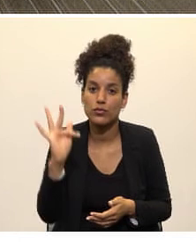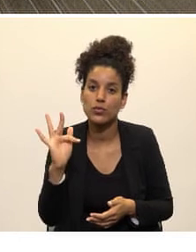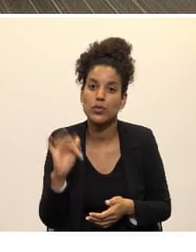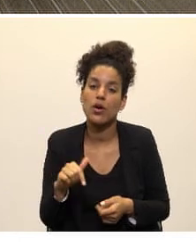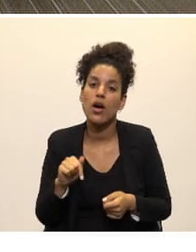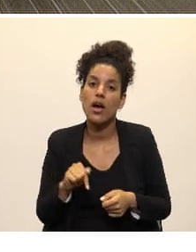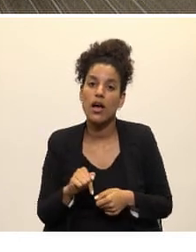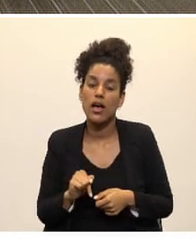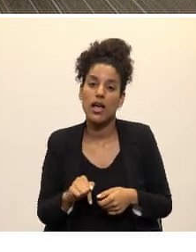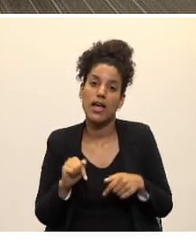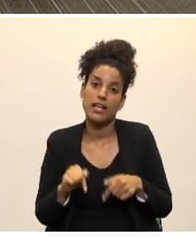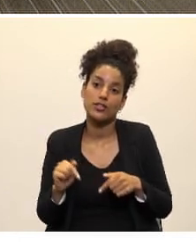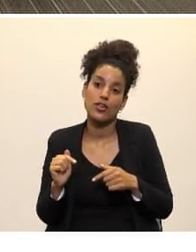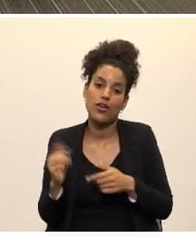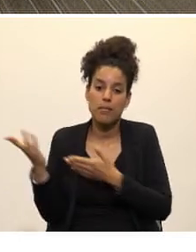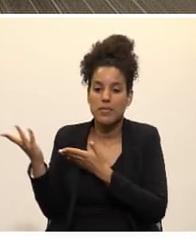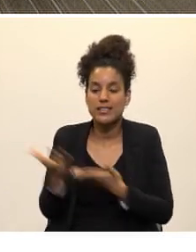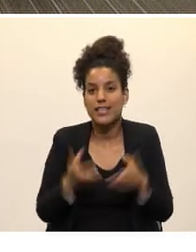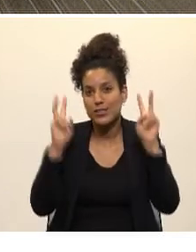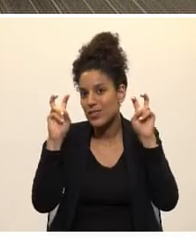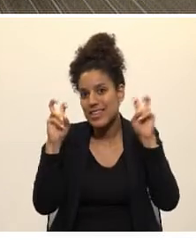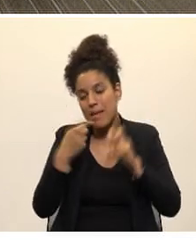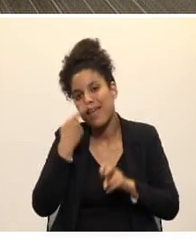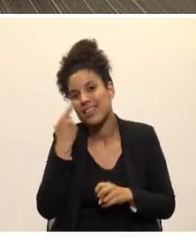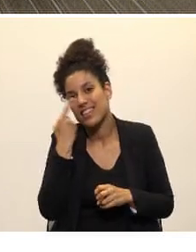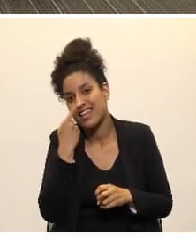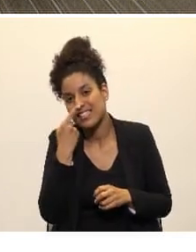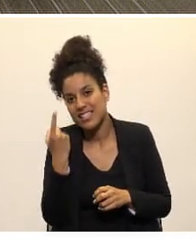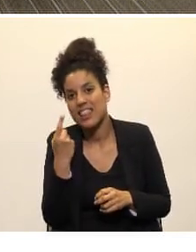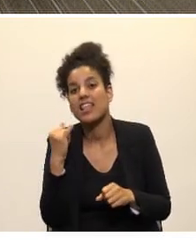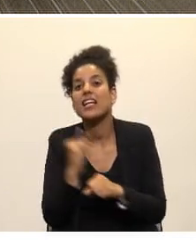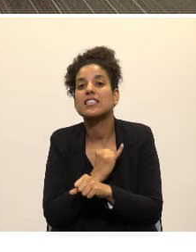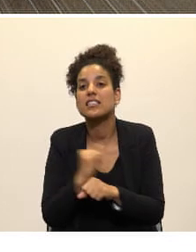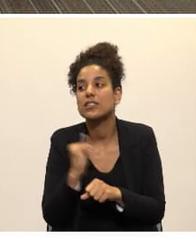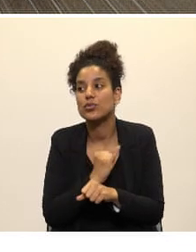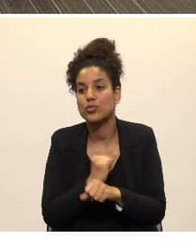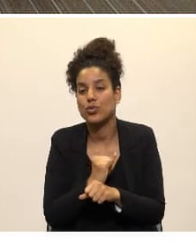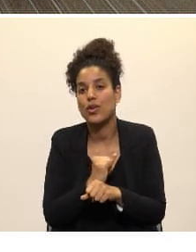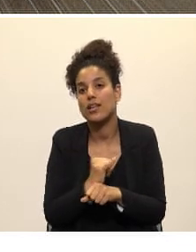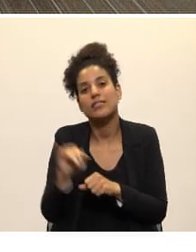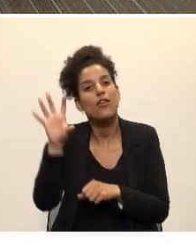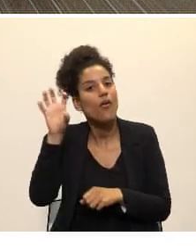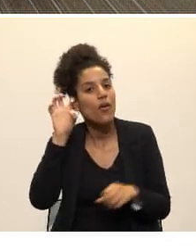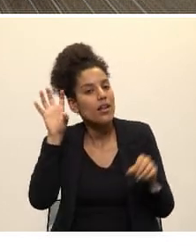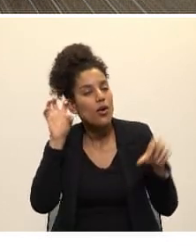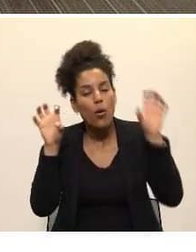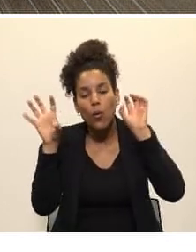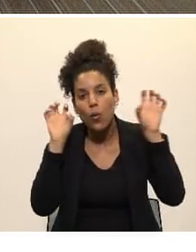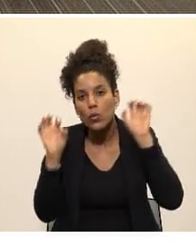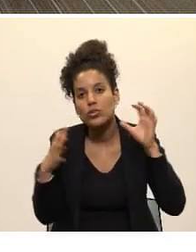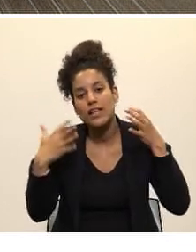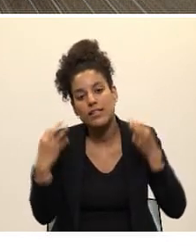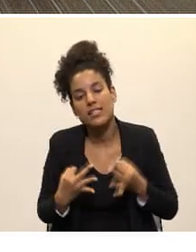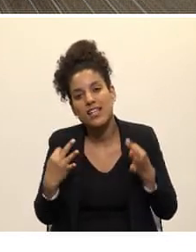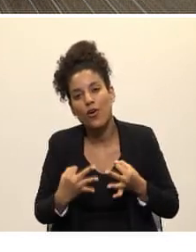Esto de presentás un tema súper interesante, o por lo menos motivante, de esto de las instituciones con escucha, seguras, que